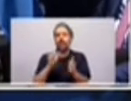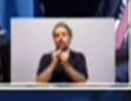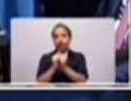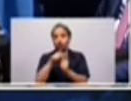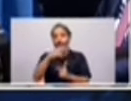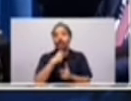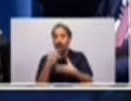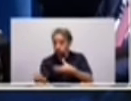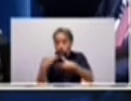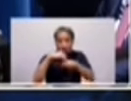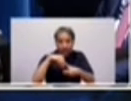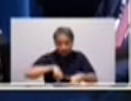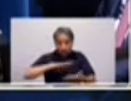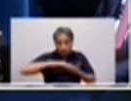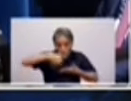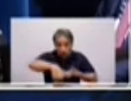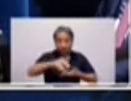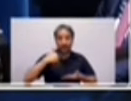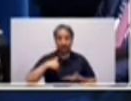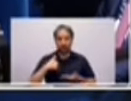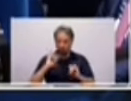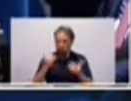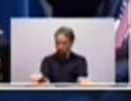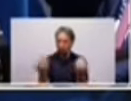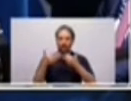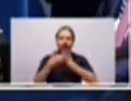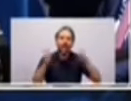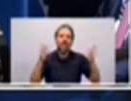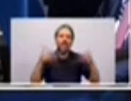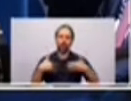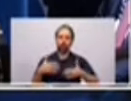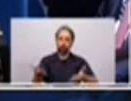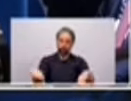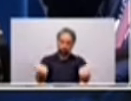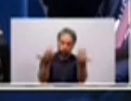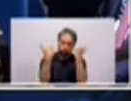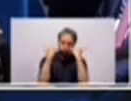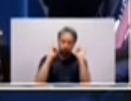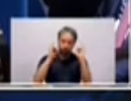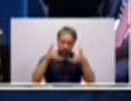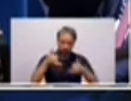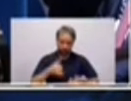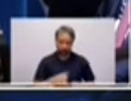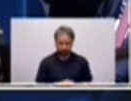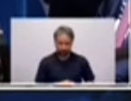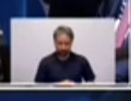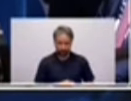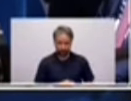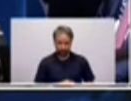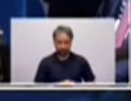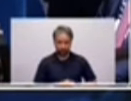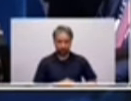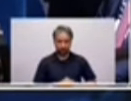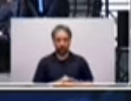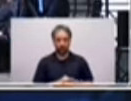lejos de ser un pueblo manso. Bueno, ahí, yo ahora quiero escuchar a Ana, pero después quiero abrir una pregunta en función de, porque es como que el